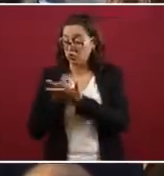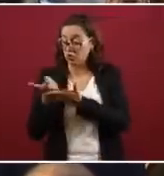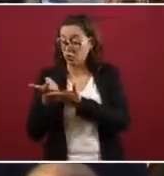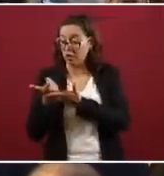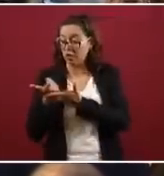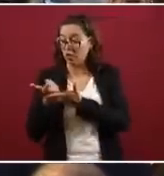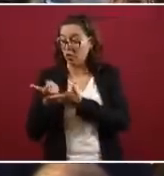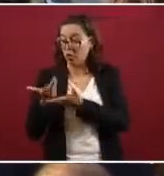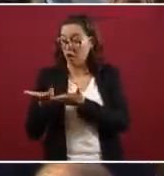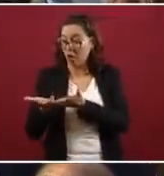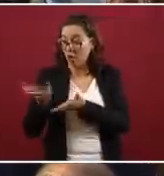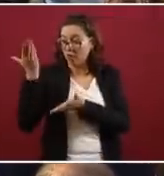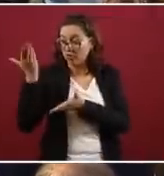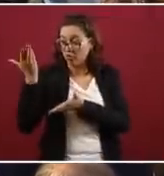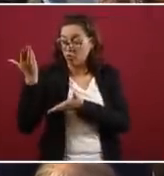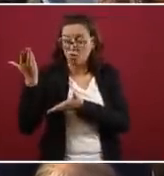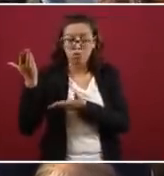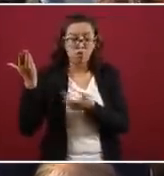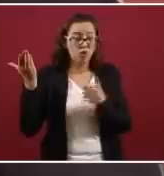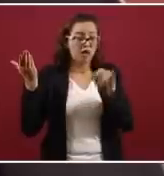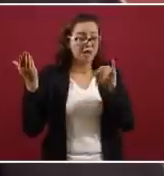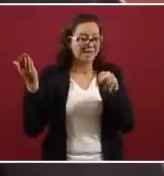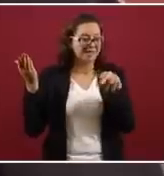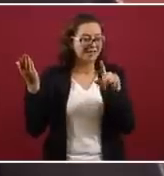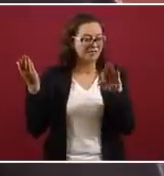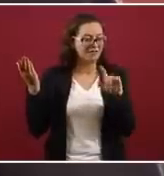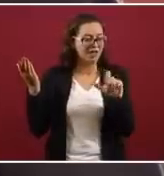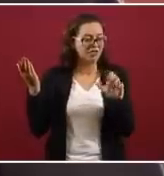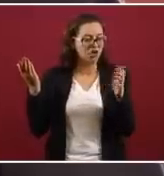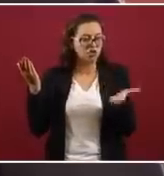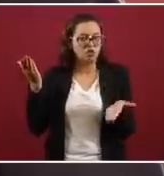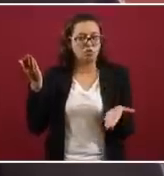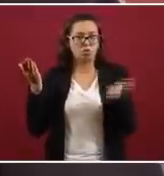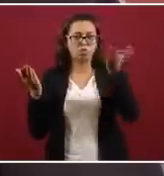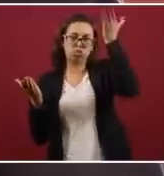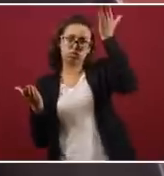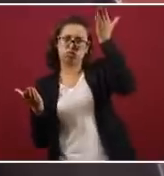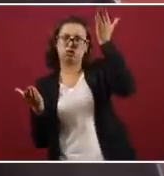de la inflación. Eso no